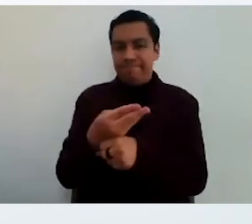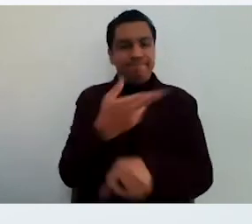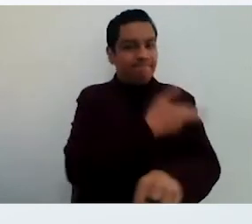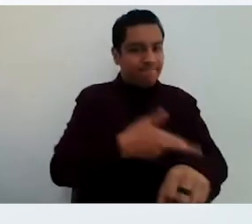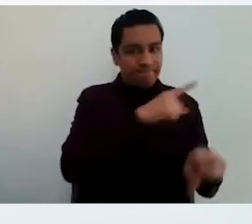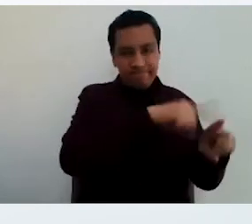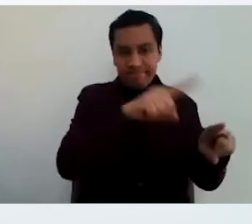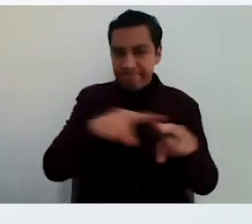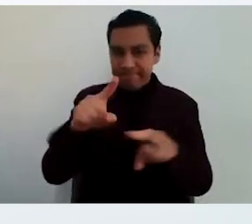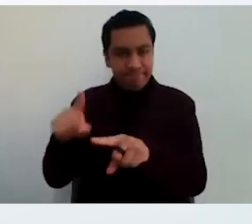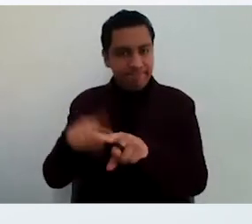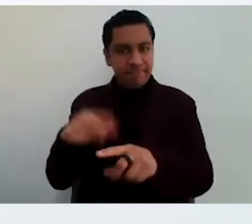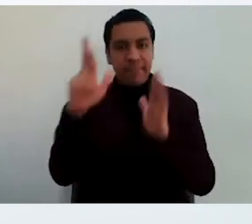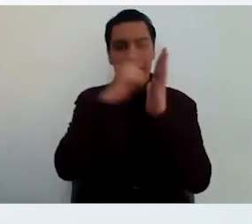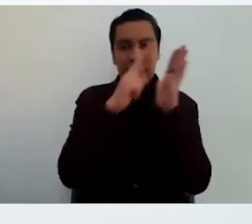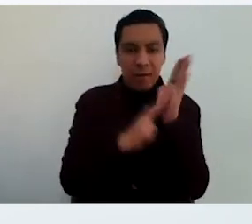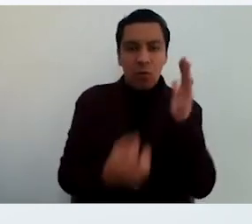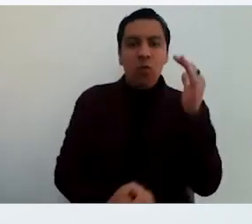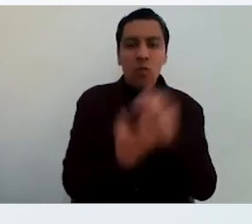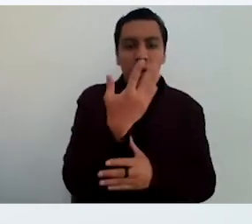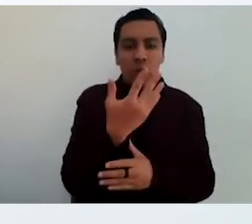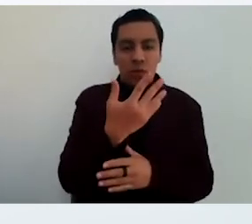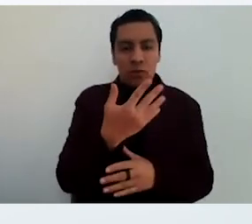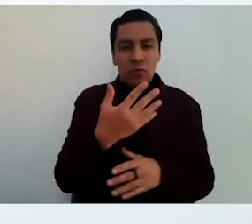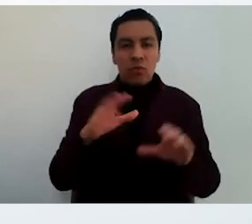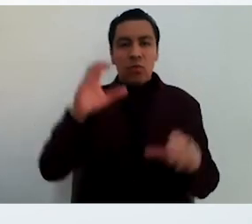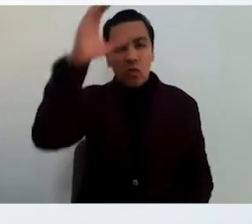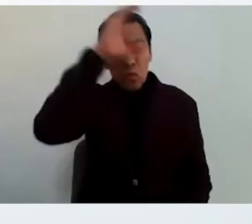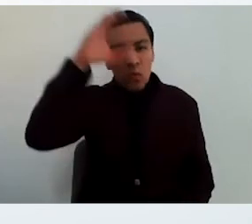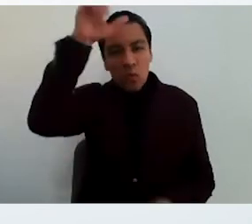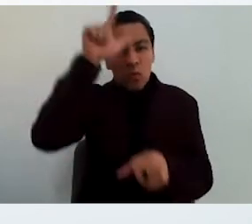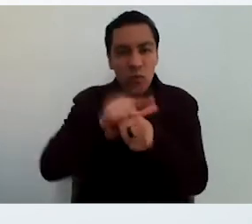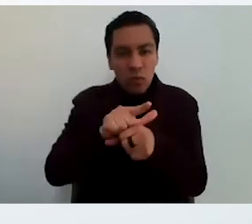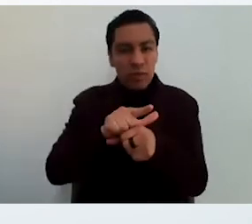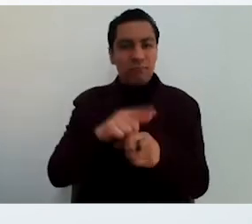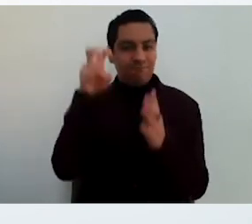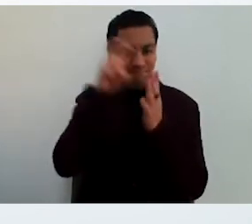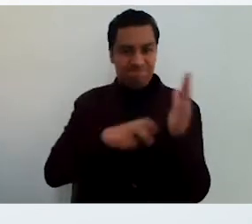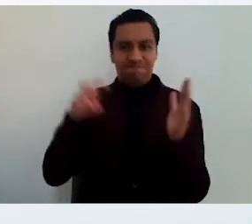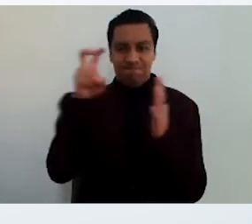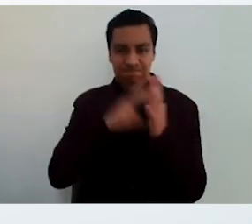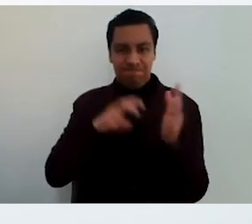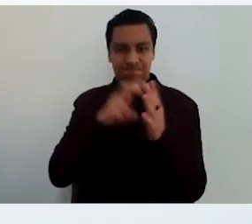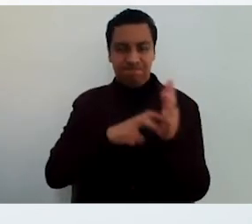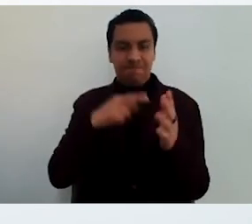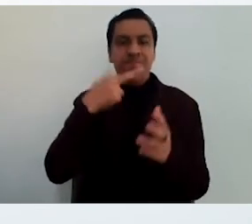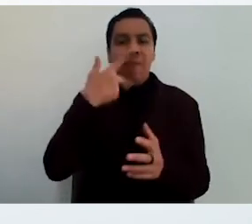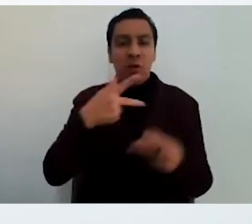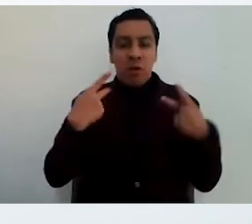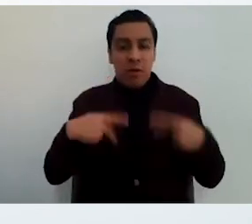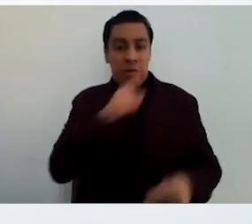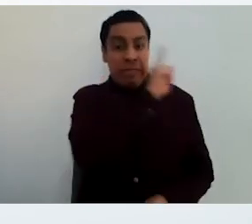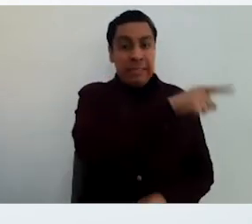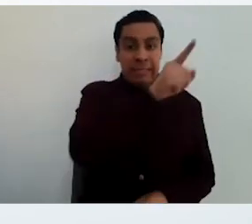imbricado, como tú lo Claro. estás mencionando, En con la una cultura. distribución de alimentos. Y bueno, y por otro lado con la economía, que